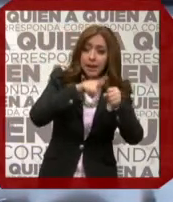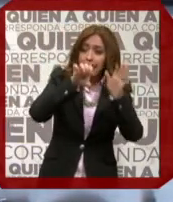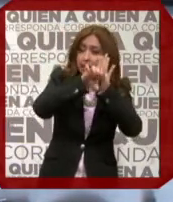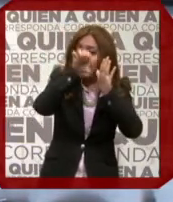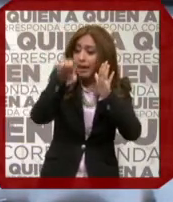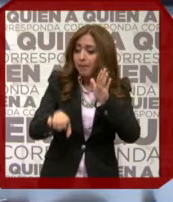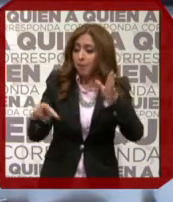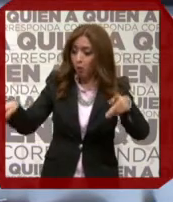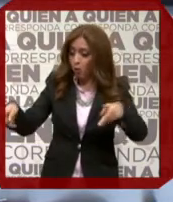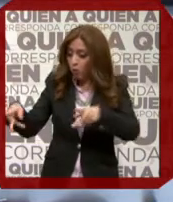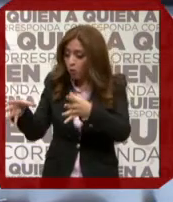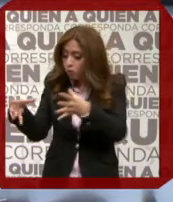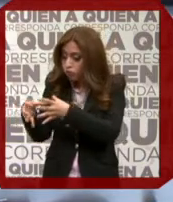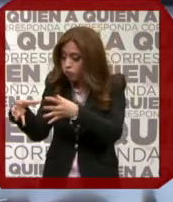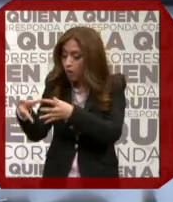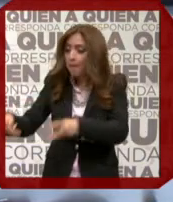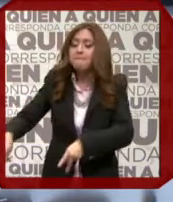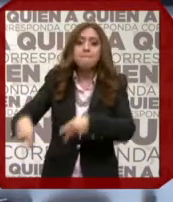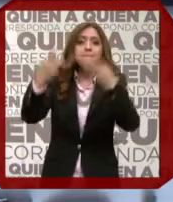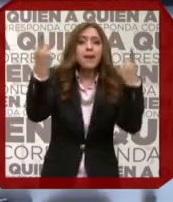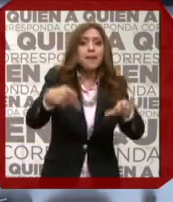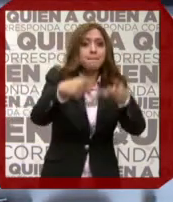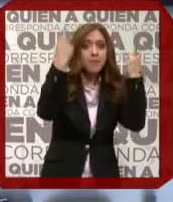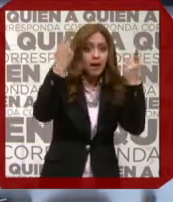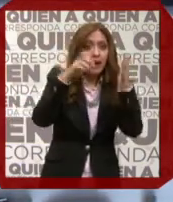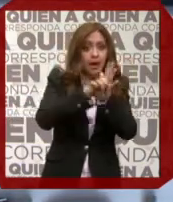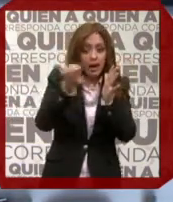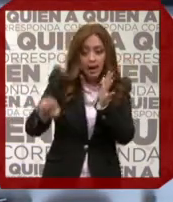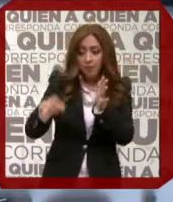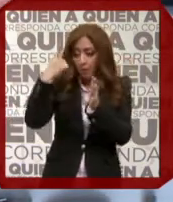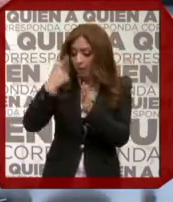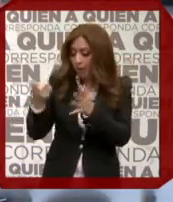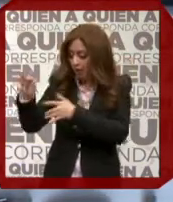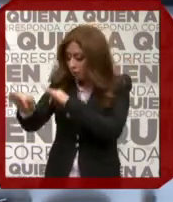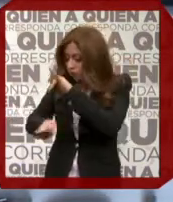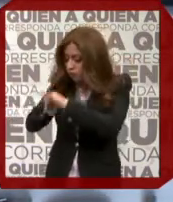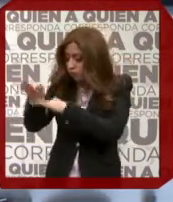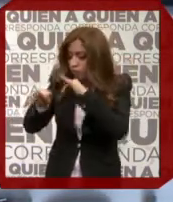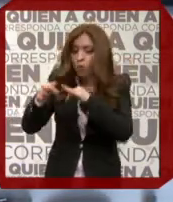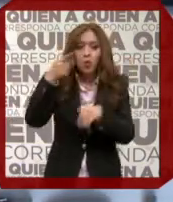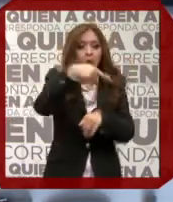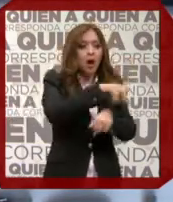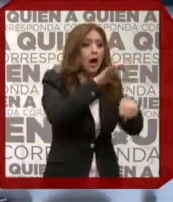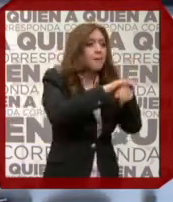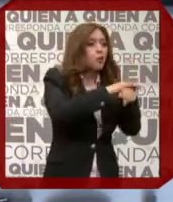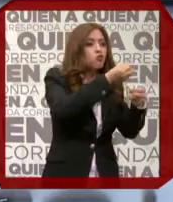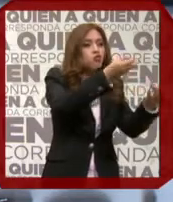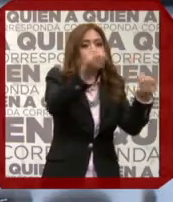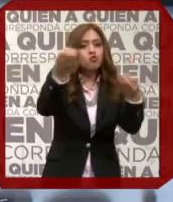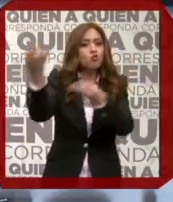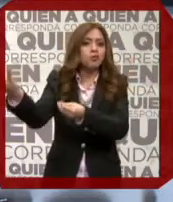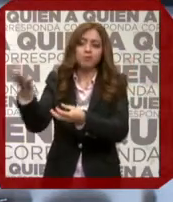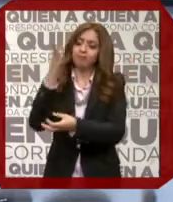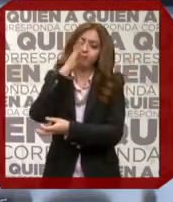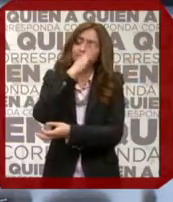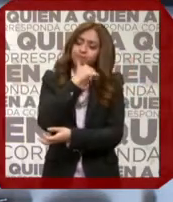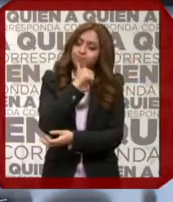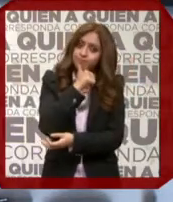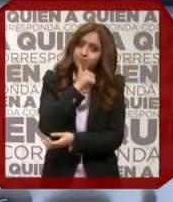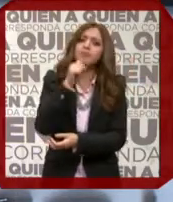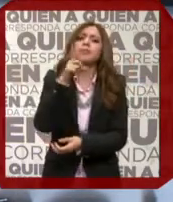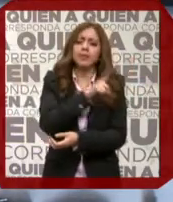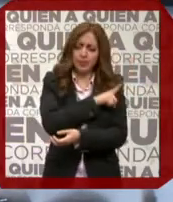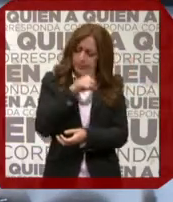hay un lugar donde las vendan porque nadie iba a criarlos para repartirlos a los cuates iba a llegar un momento que todos los cuates estuvieran un cachorrito de tu raza debe